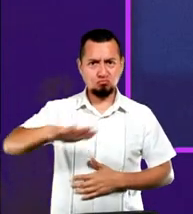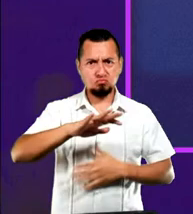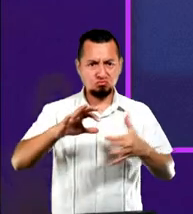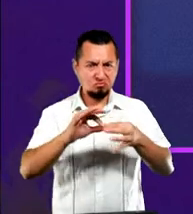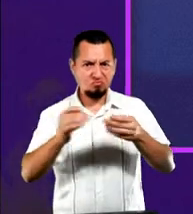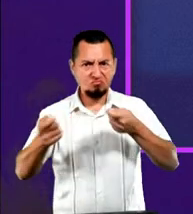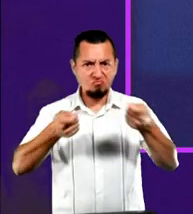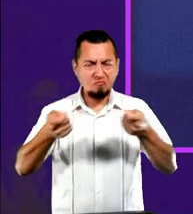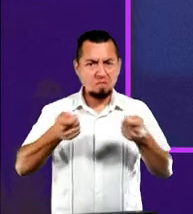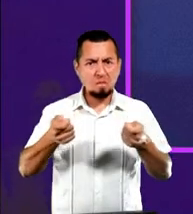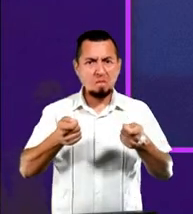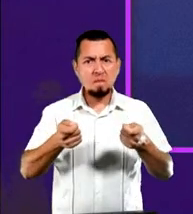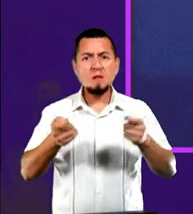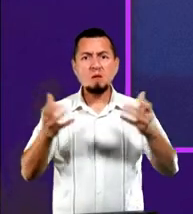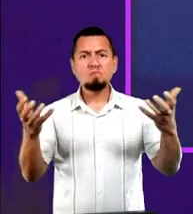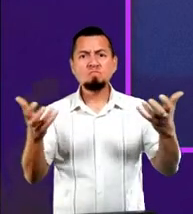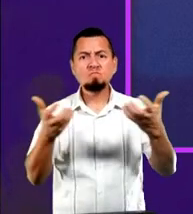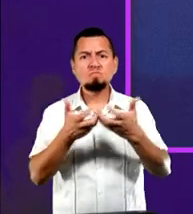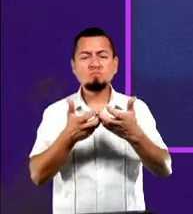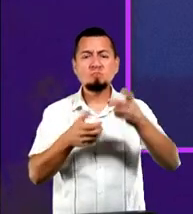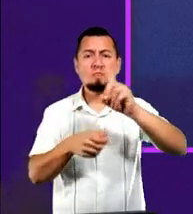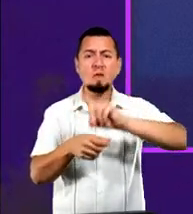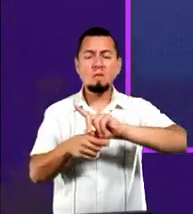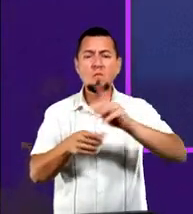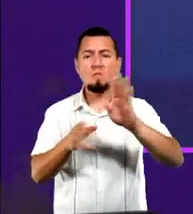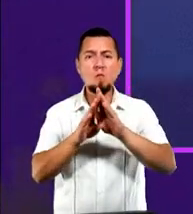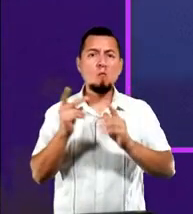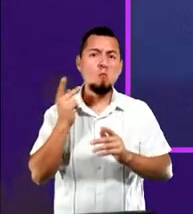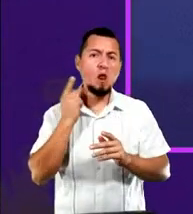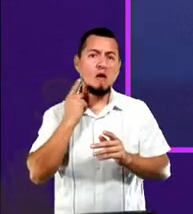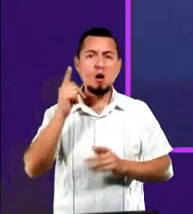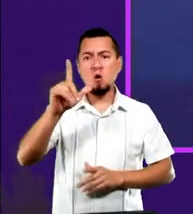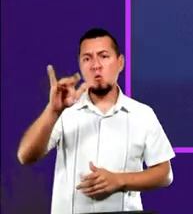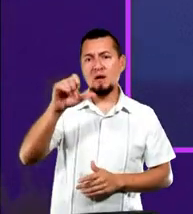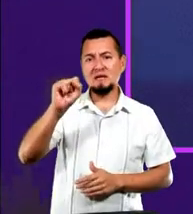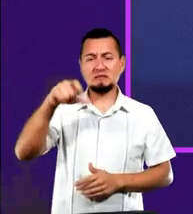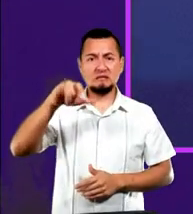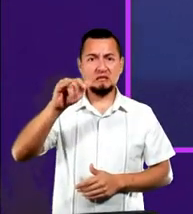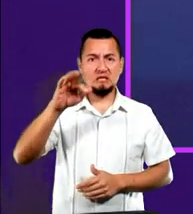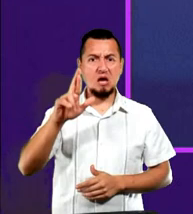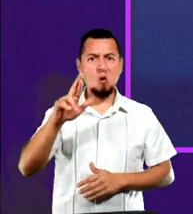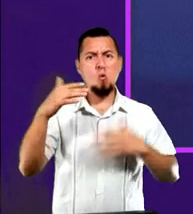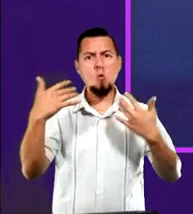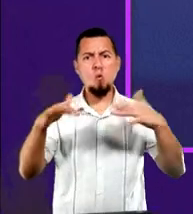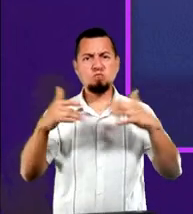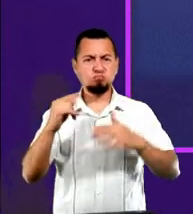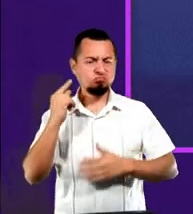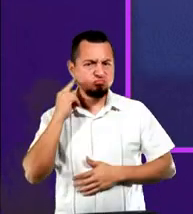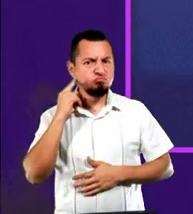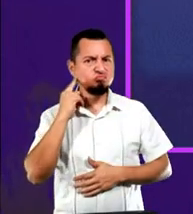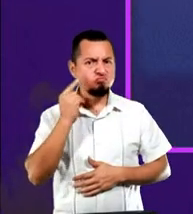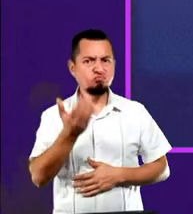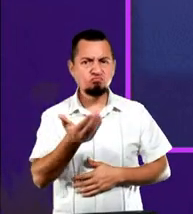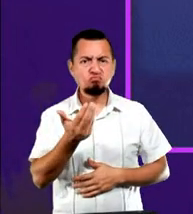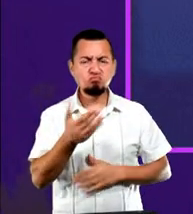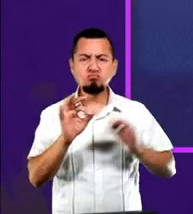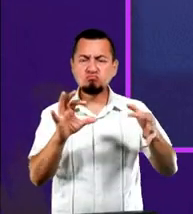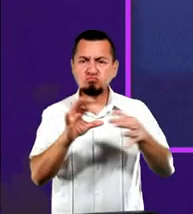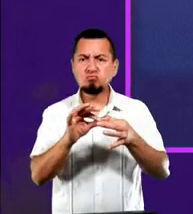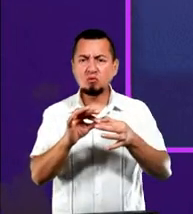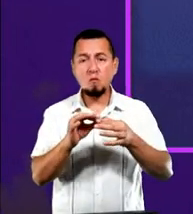Luis Quintanar pues lo supo escuchar. Para aquellos tiempos, comenzaron a llegar noticias